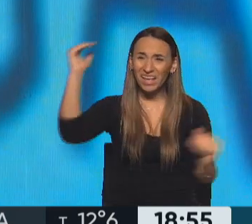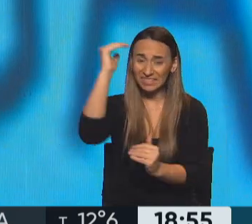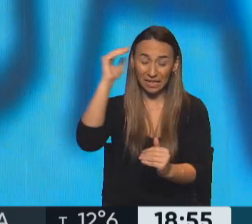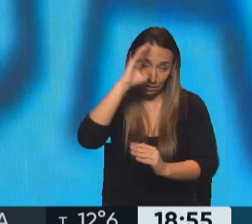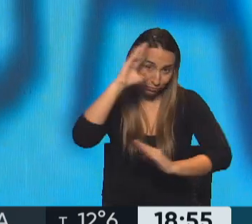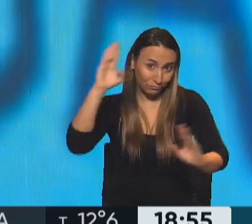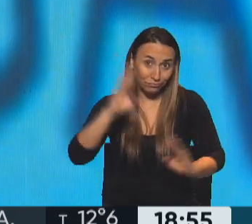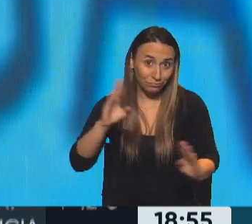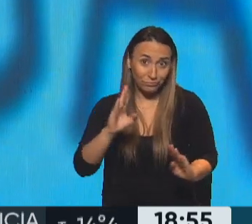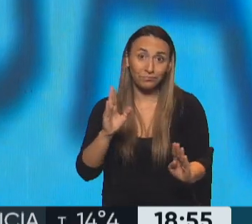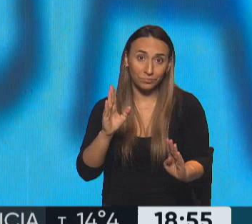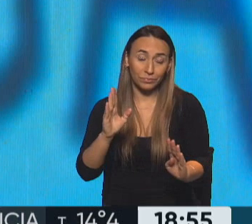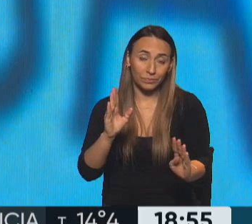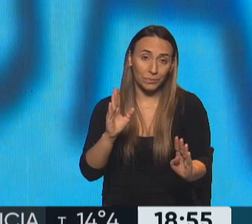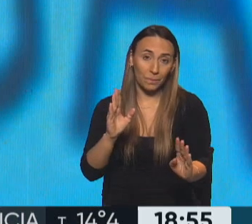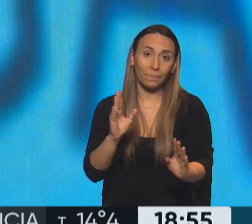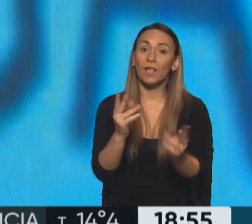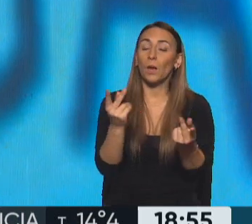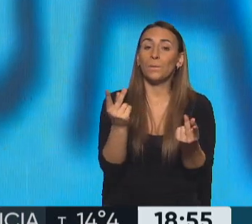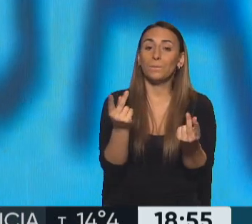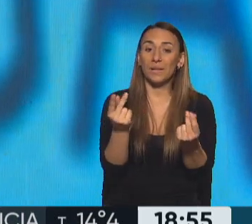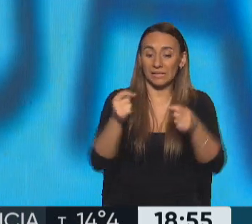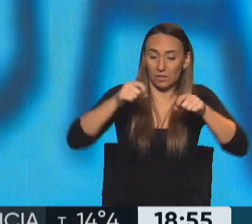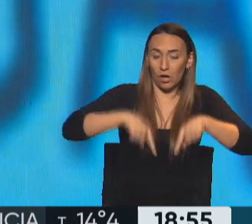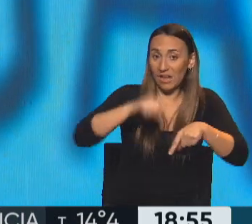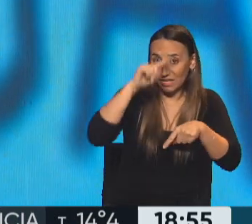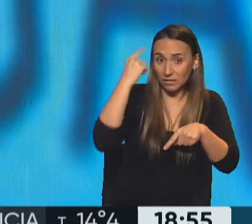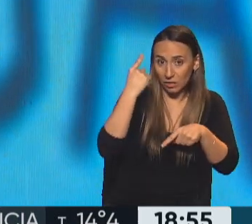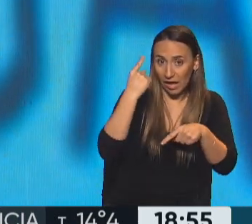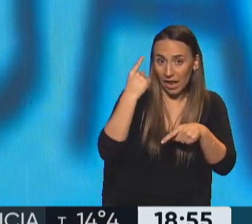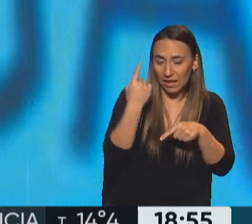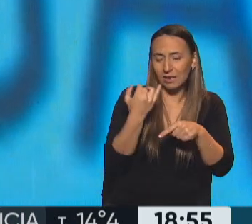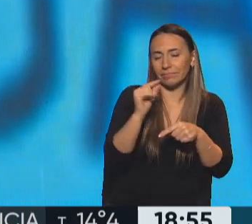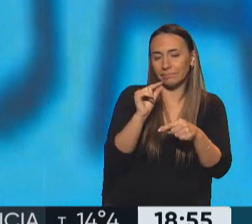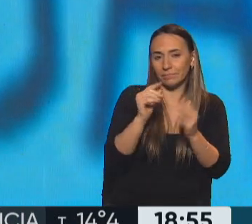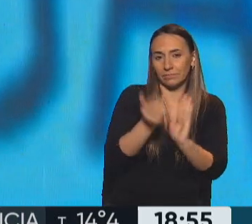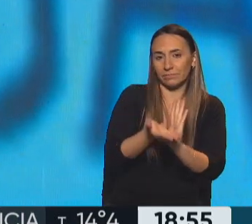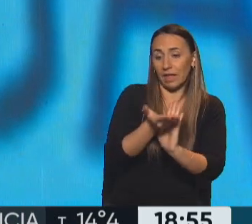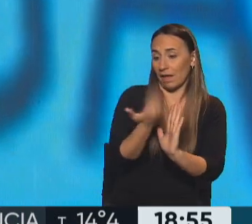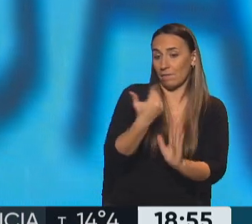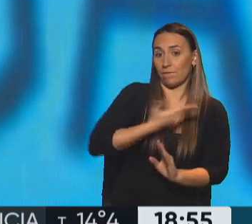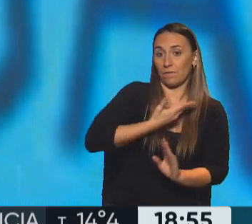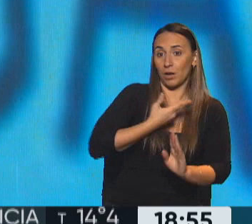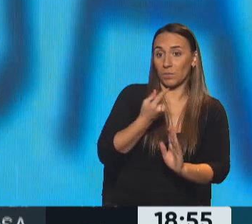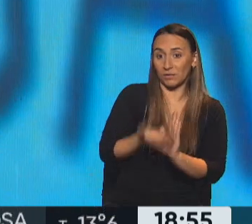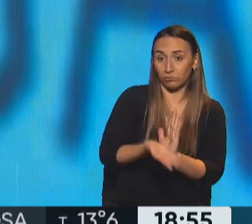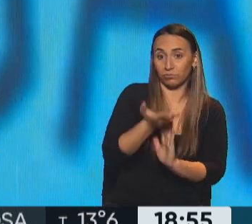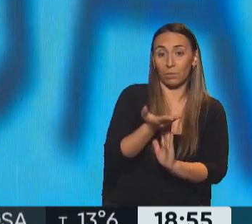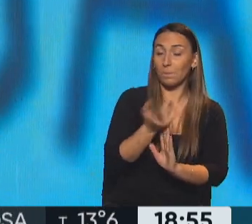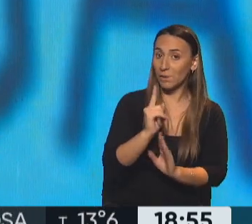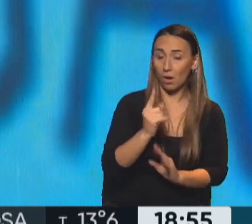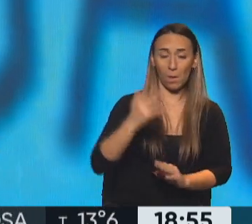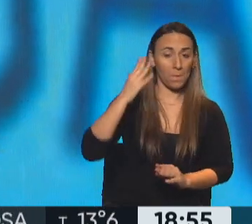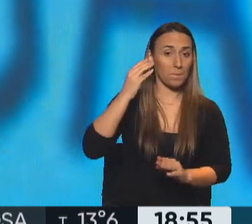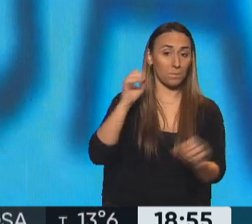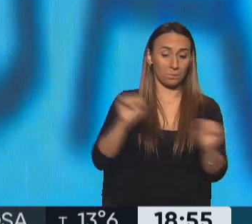ver, los precios locales han tenido una actualización a partir de febrero, pero entre mayo del año pasado y febrero